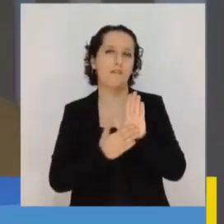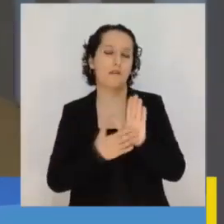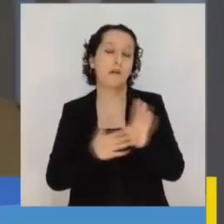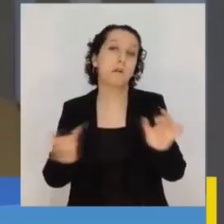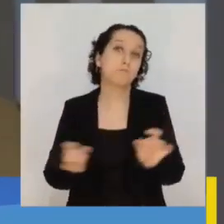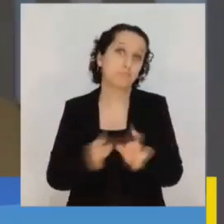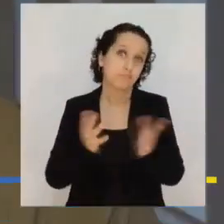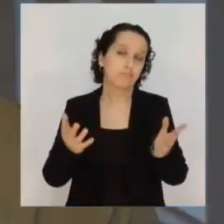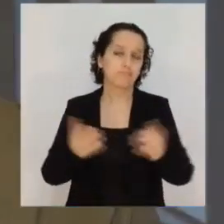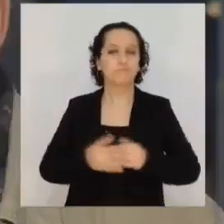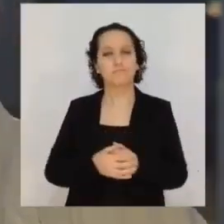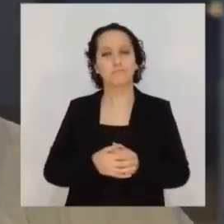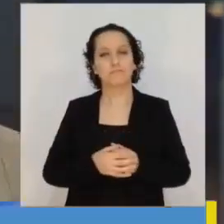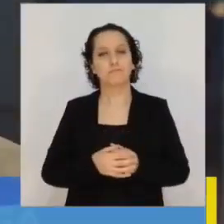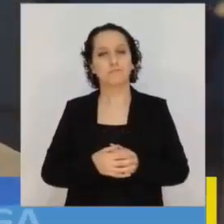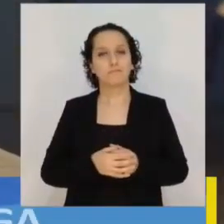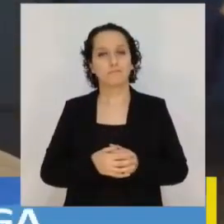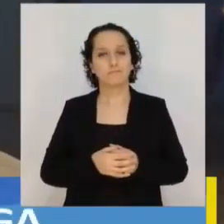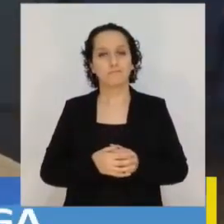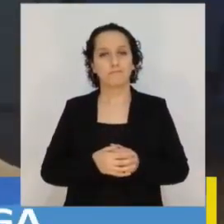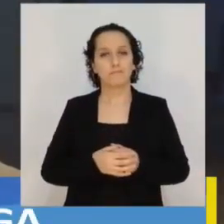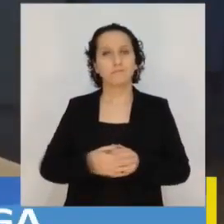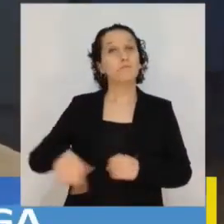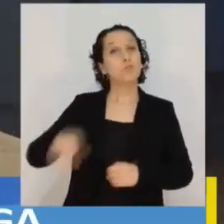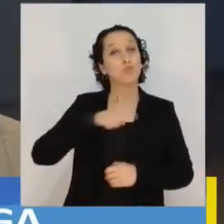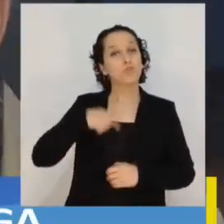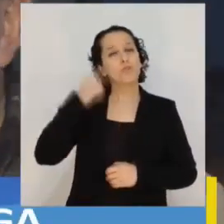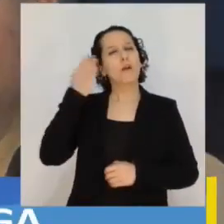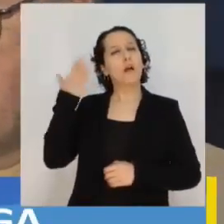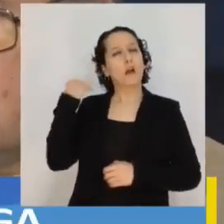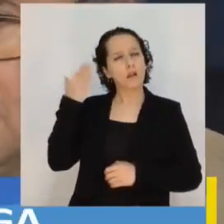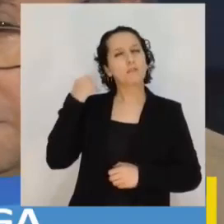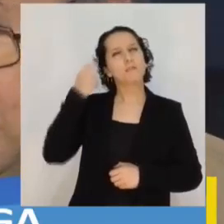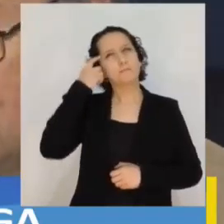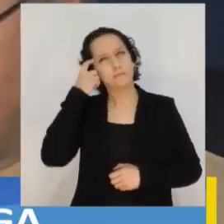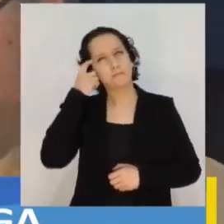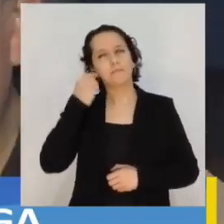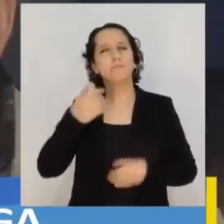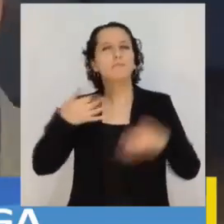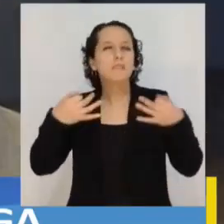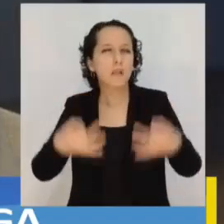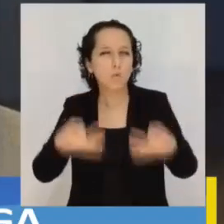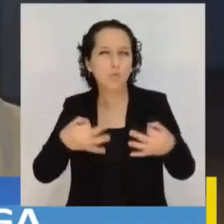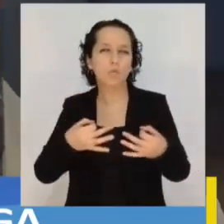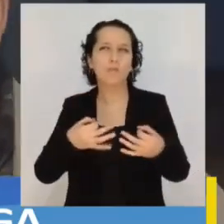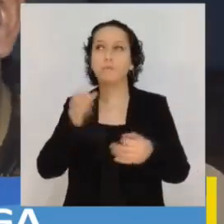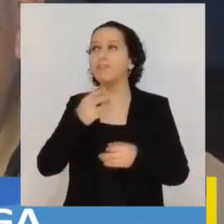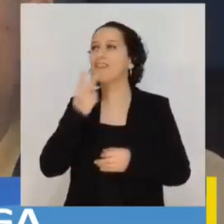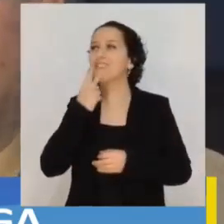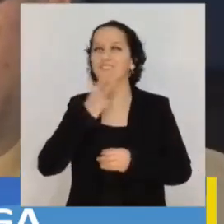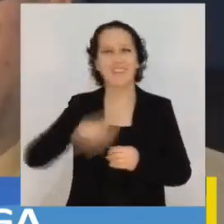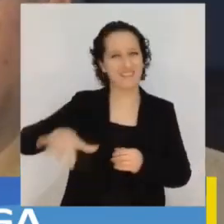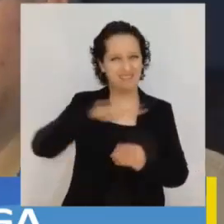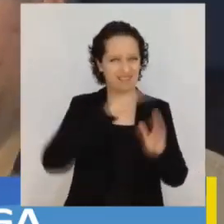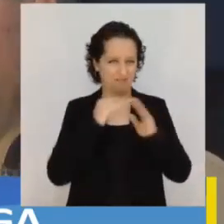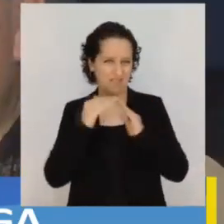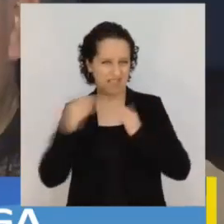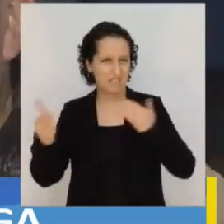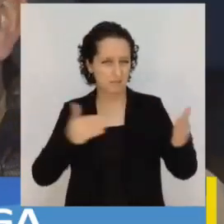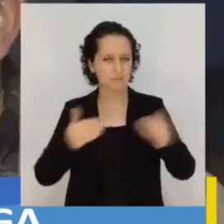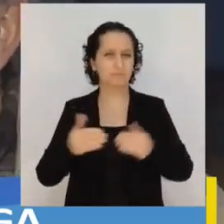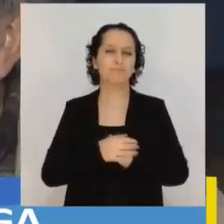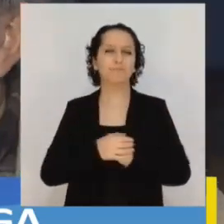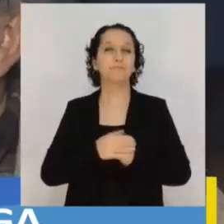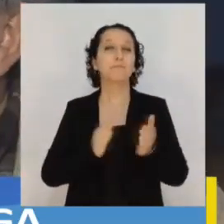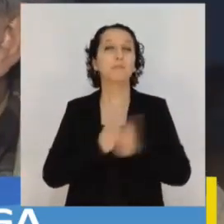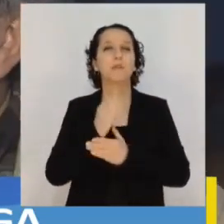si esto llegara a ocurrir. Nosotros desde un principio empezamos por la seguridad de todos nuestros pobladores, ¿cierto?